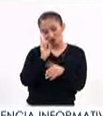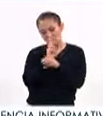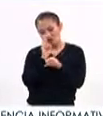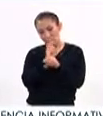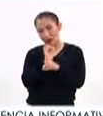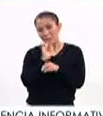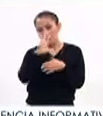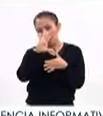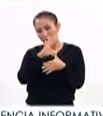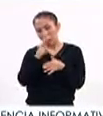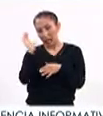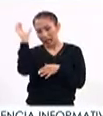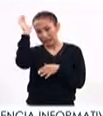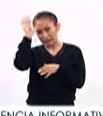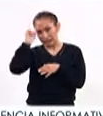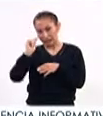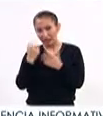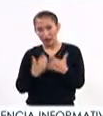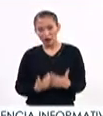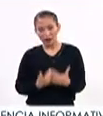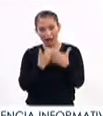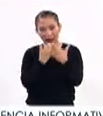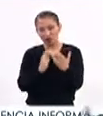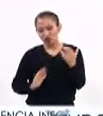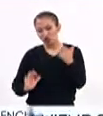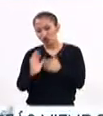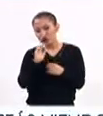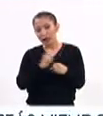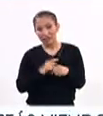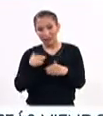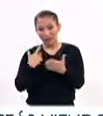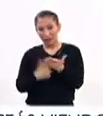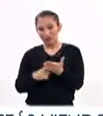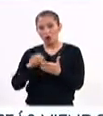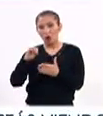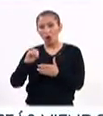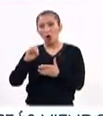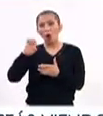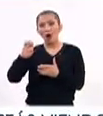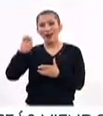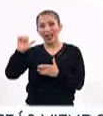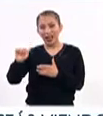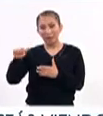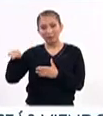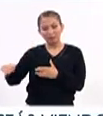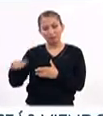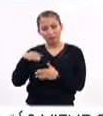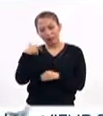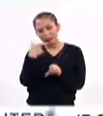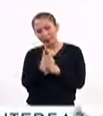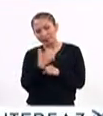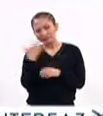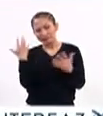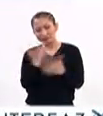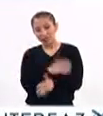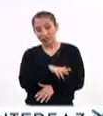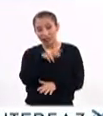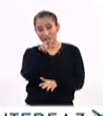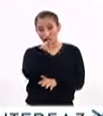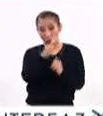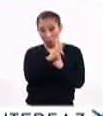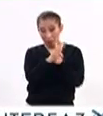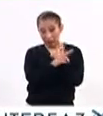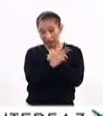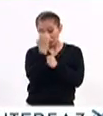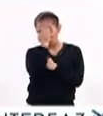Observatorio Iberoamericano de la Ciencia, la Tecnología y la Sociedad de la Organización de Estados Iberoamericanos identifica que de 18